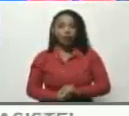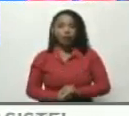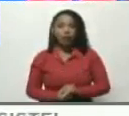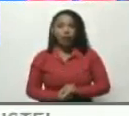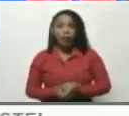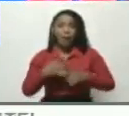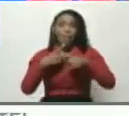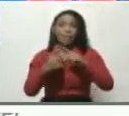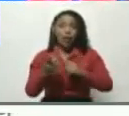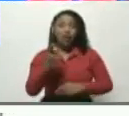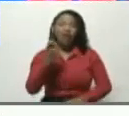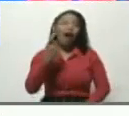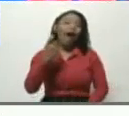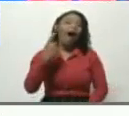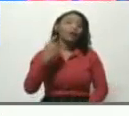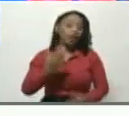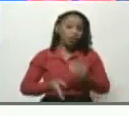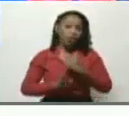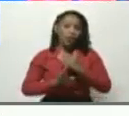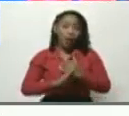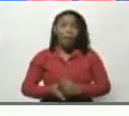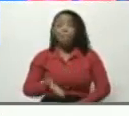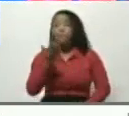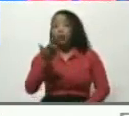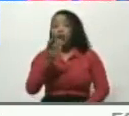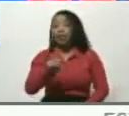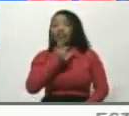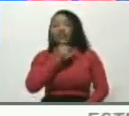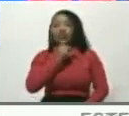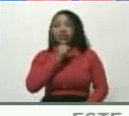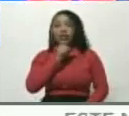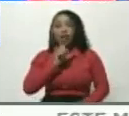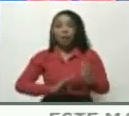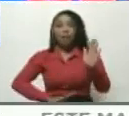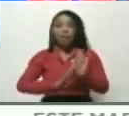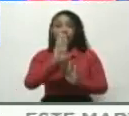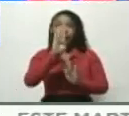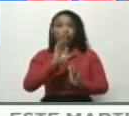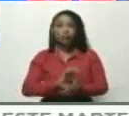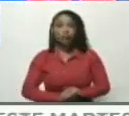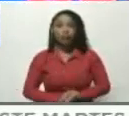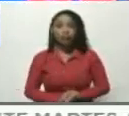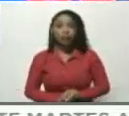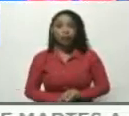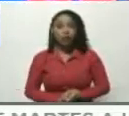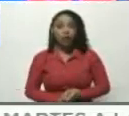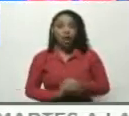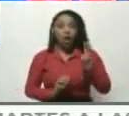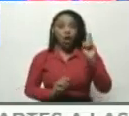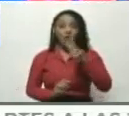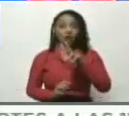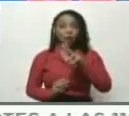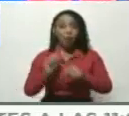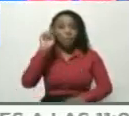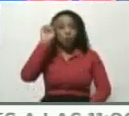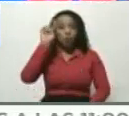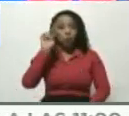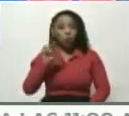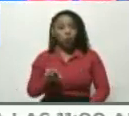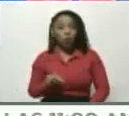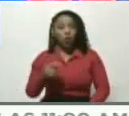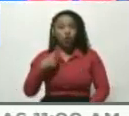pero falta todavía importantes desafíos que superar. Lo vemos a diario. Yo